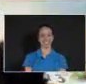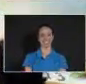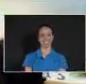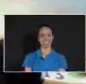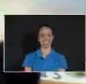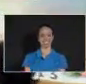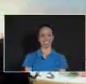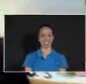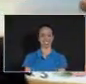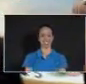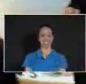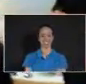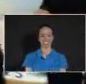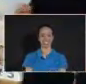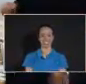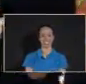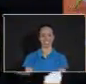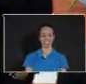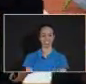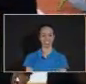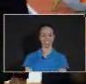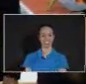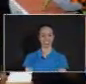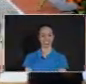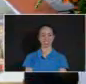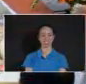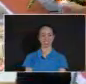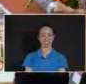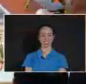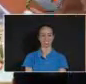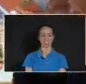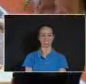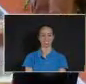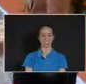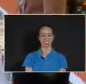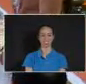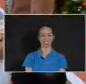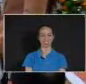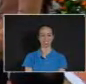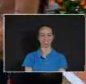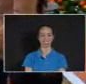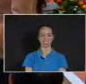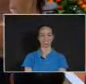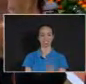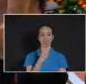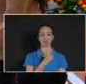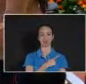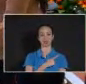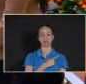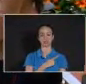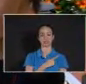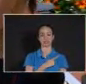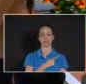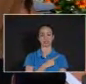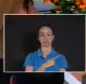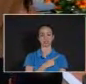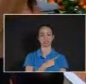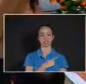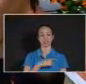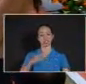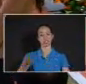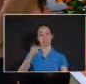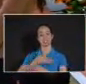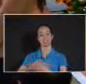Gloria a Dios. Mis hermanos, ponte aquí. Ahí estamos. Mi amor, antes